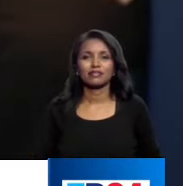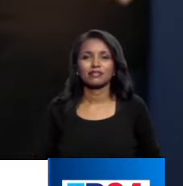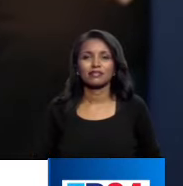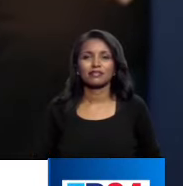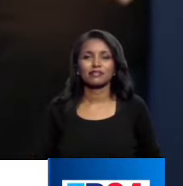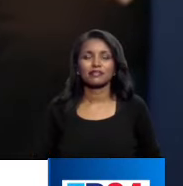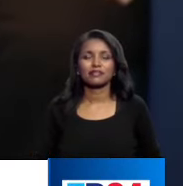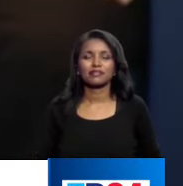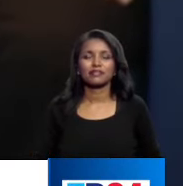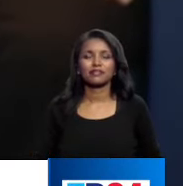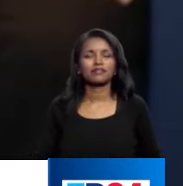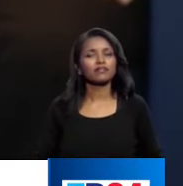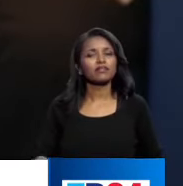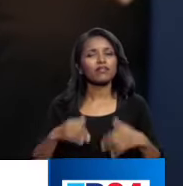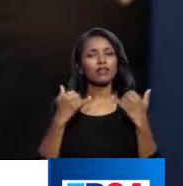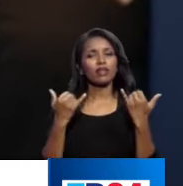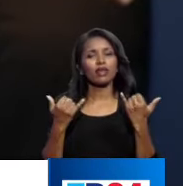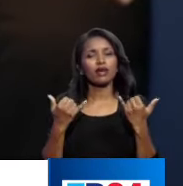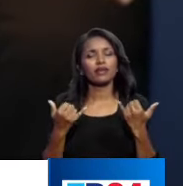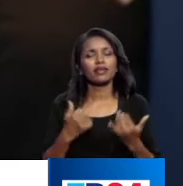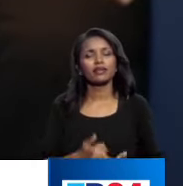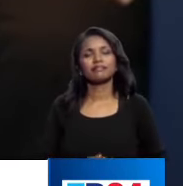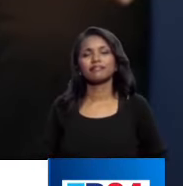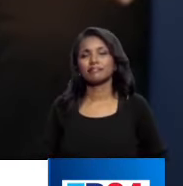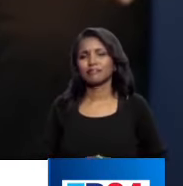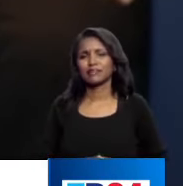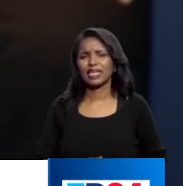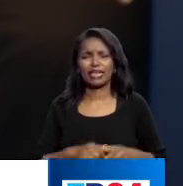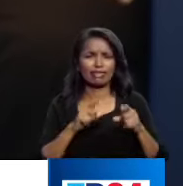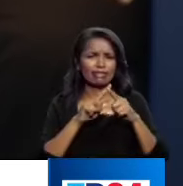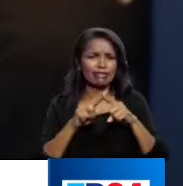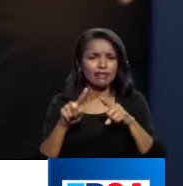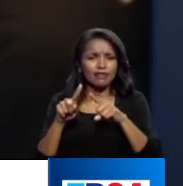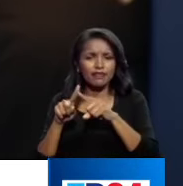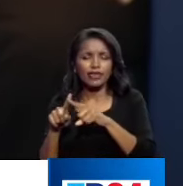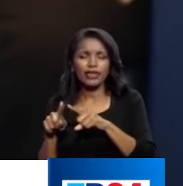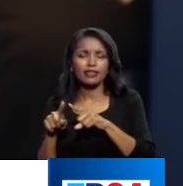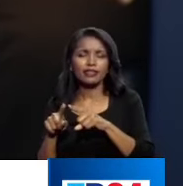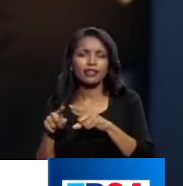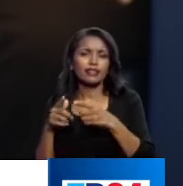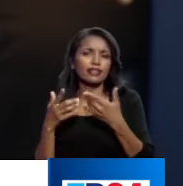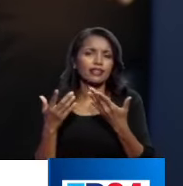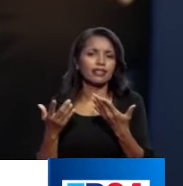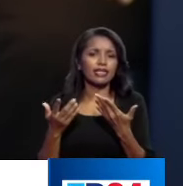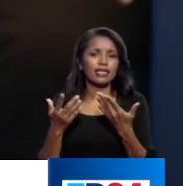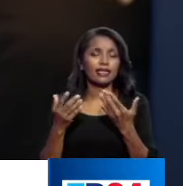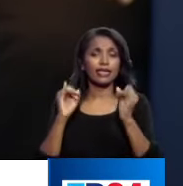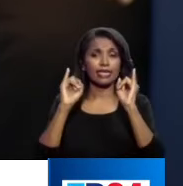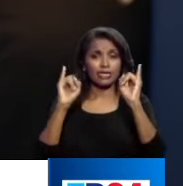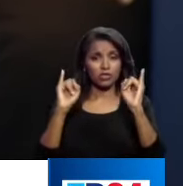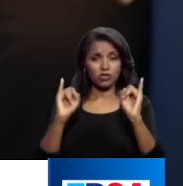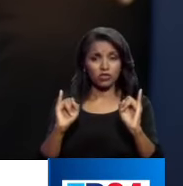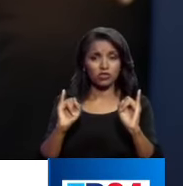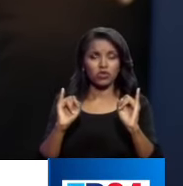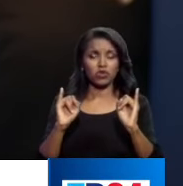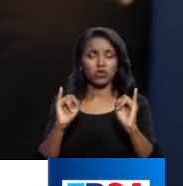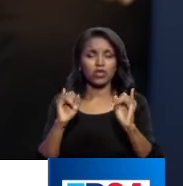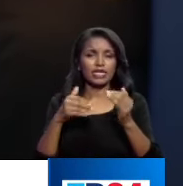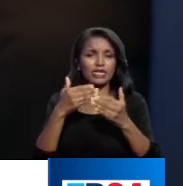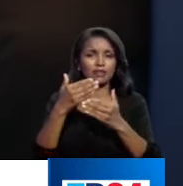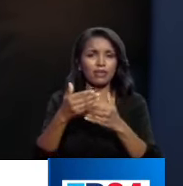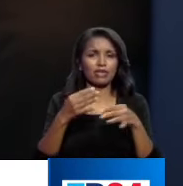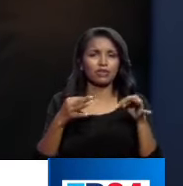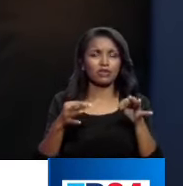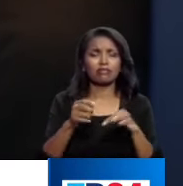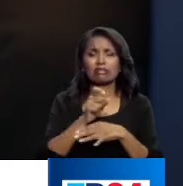Actualmente, medidas discrecionales e inconsultas por parte de algunas instituciones afectan el sector turismo. Un